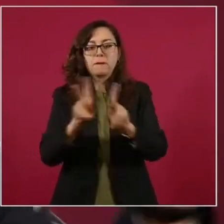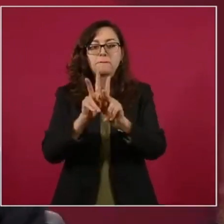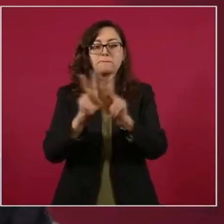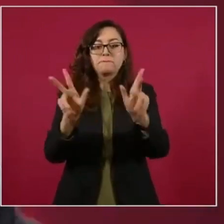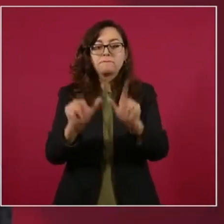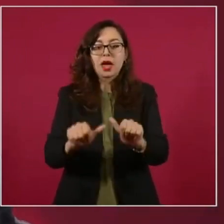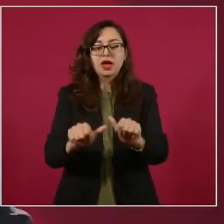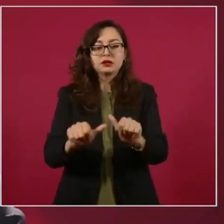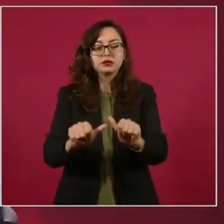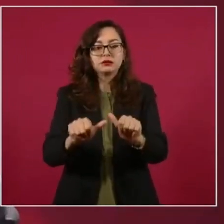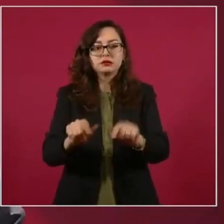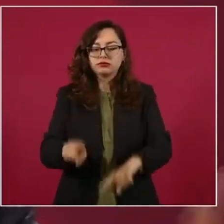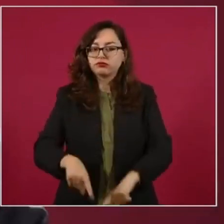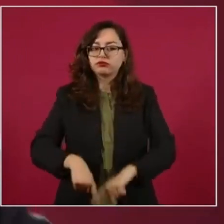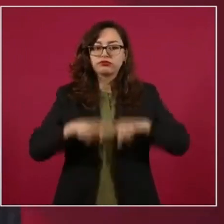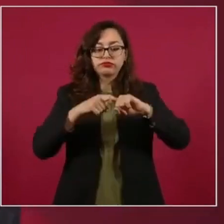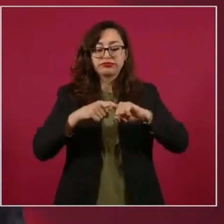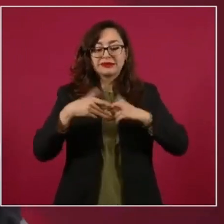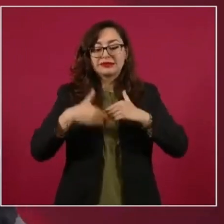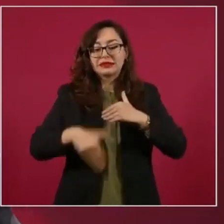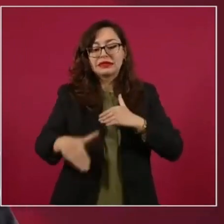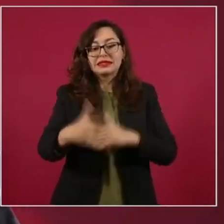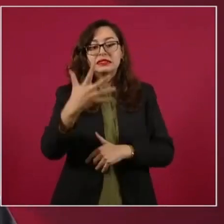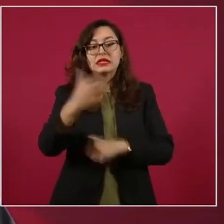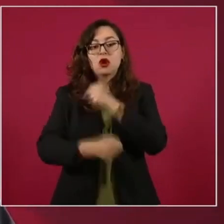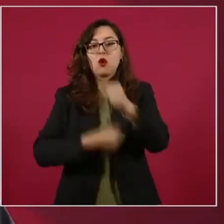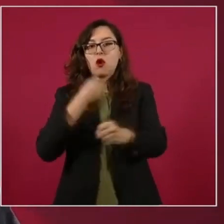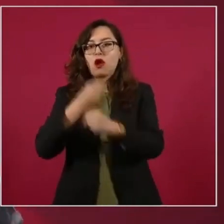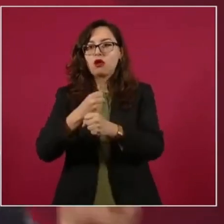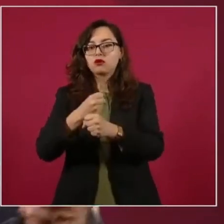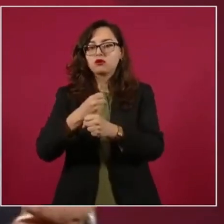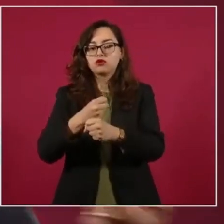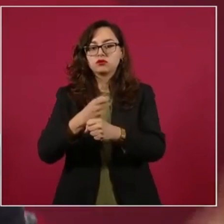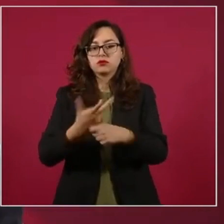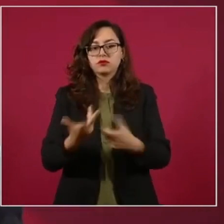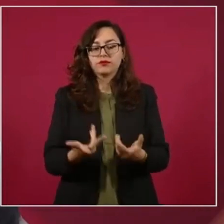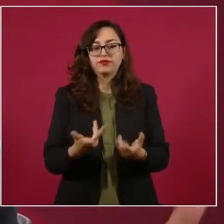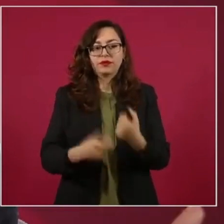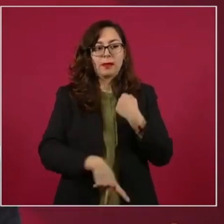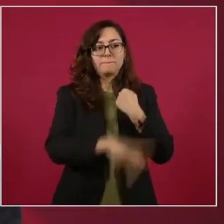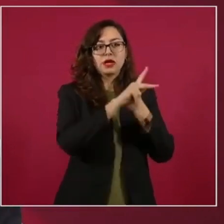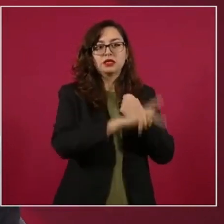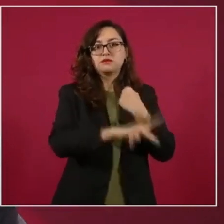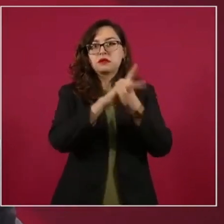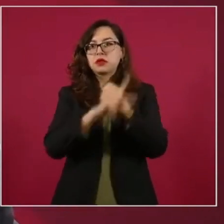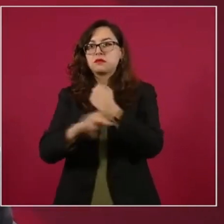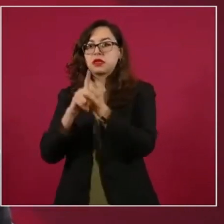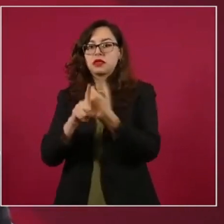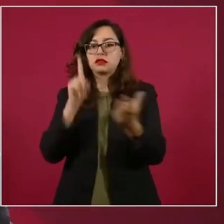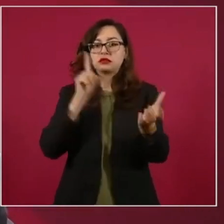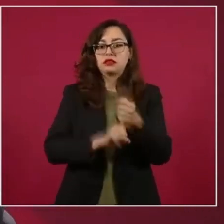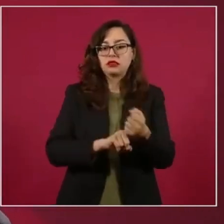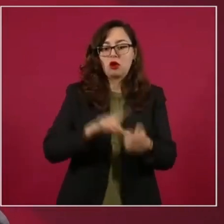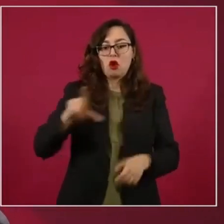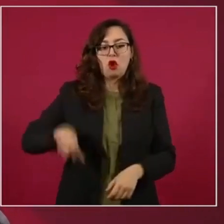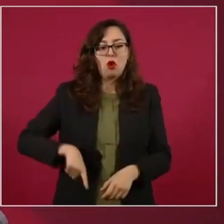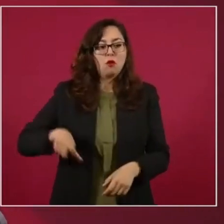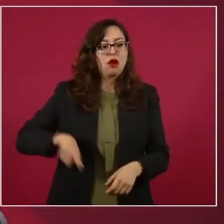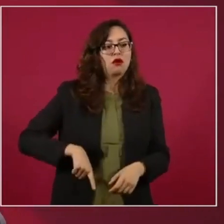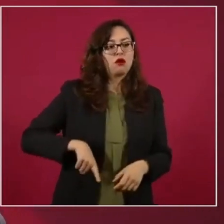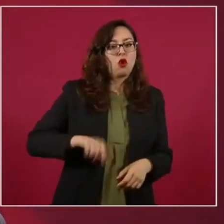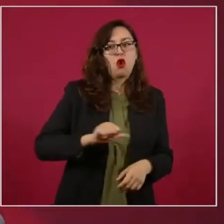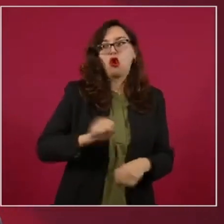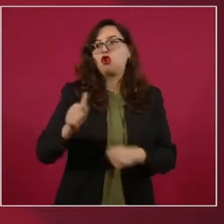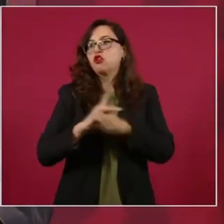tregua de cuando menos 5 años para que los gobiernos se dediquen a atender los grandes